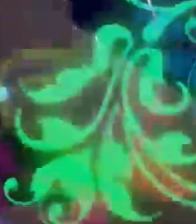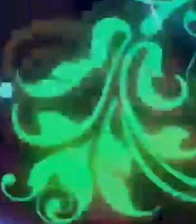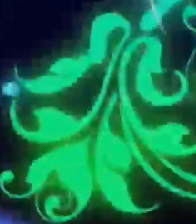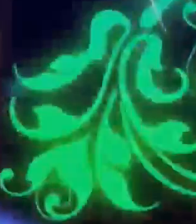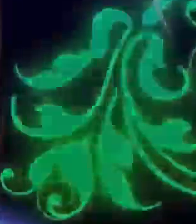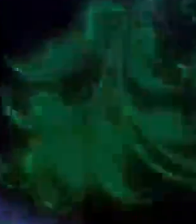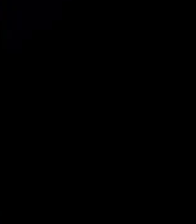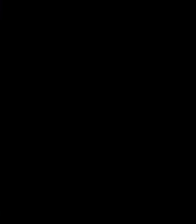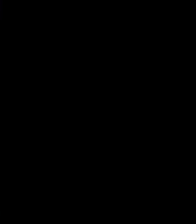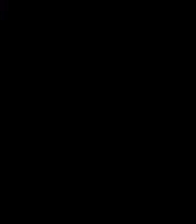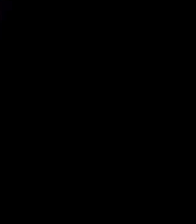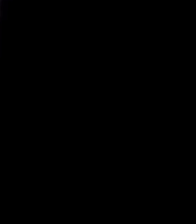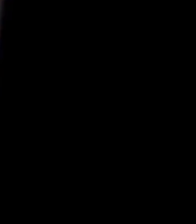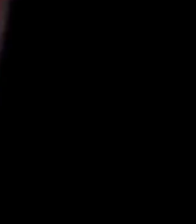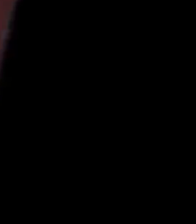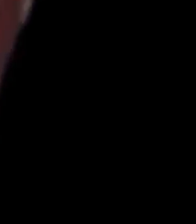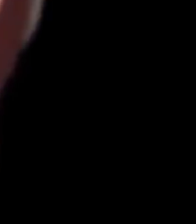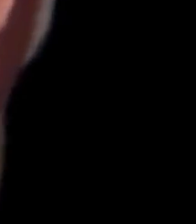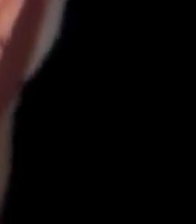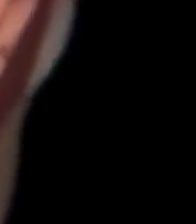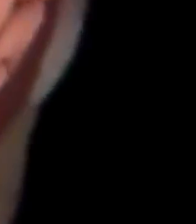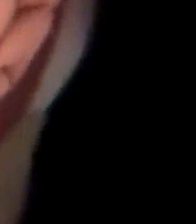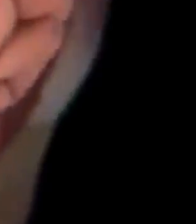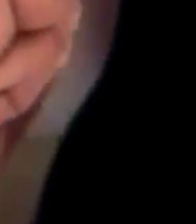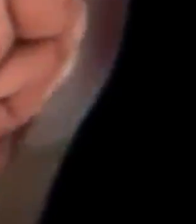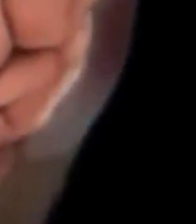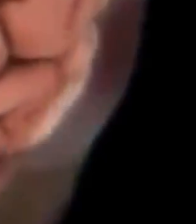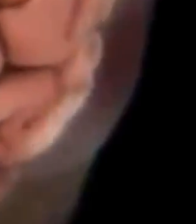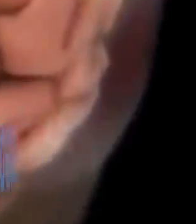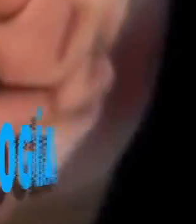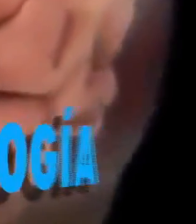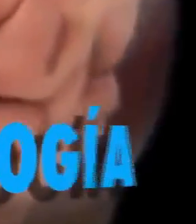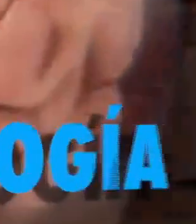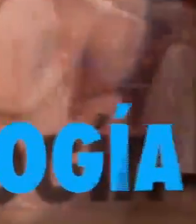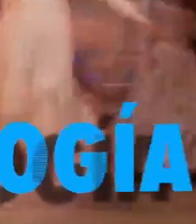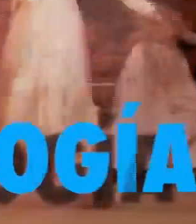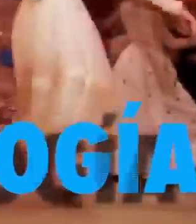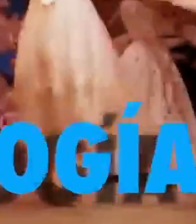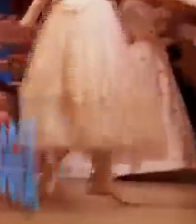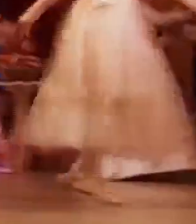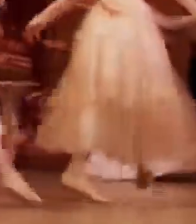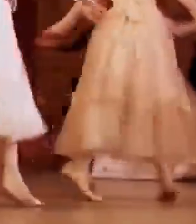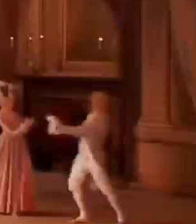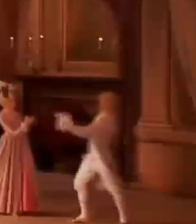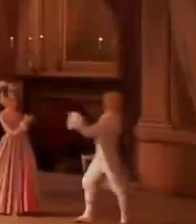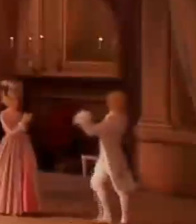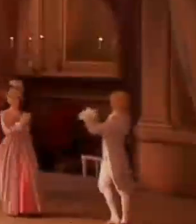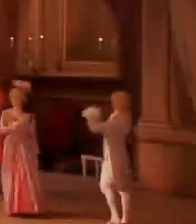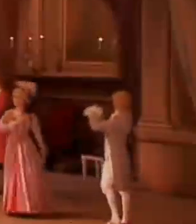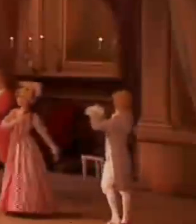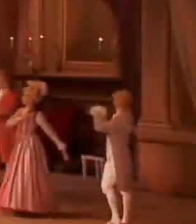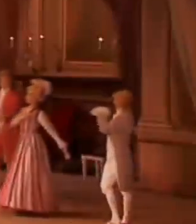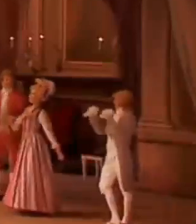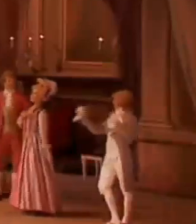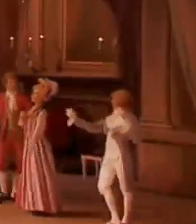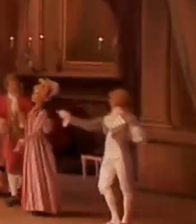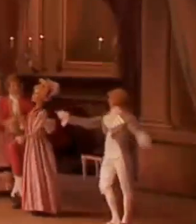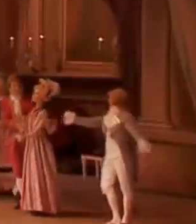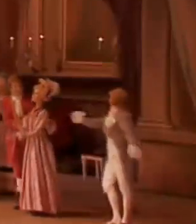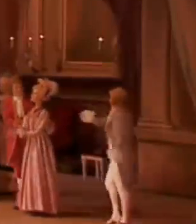de los animales. Los últimos hallazgos en neurología, psicología y biología demuestran que la música transforma nuestras